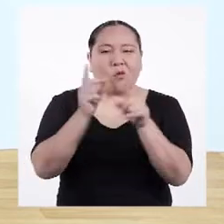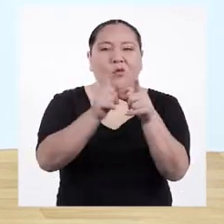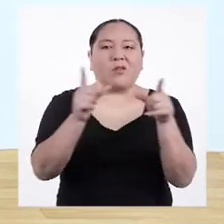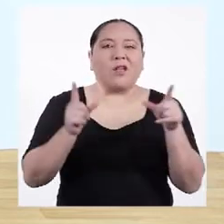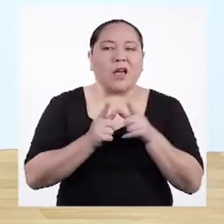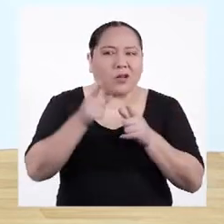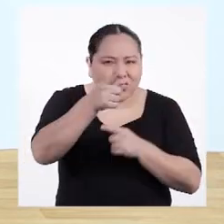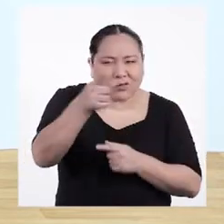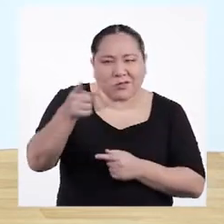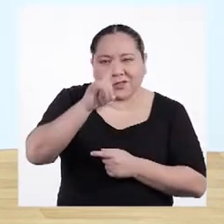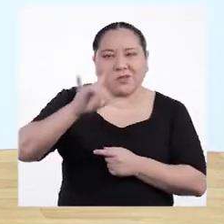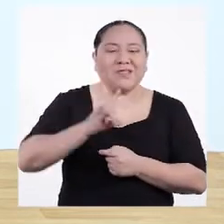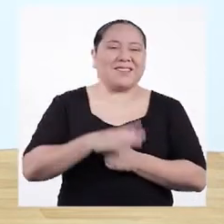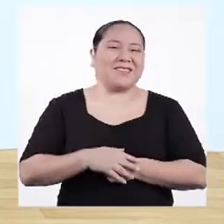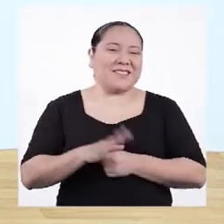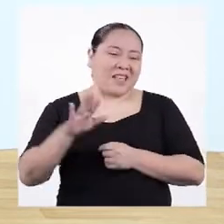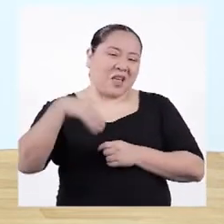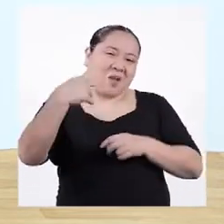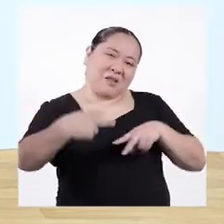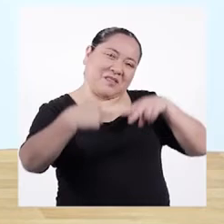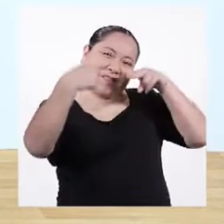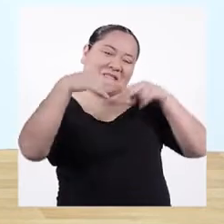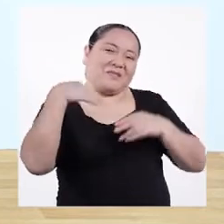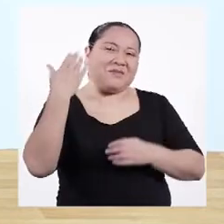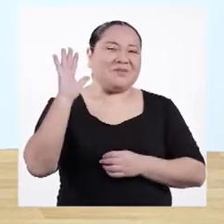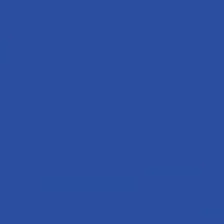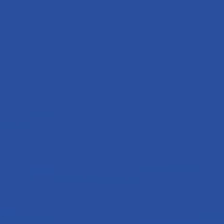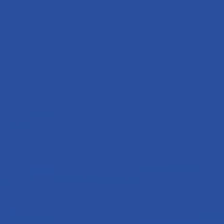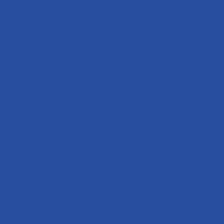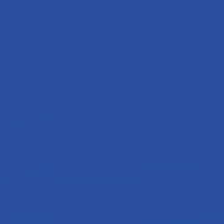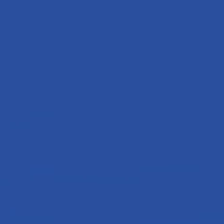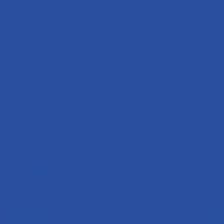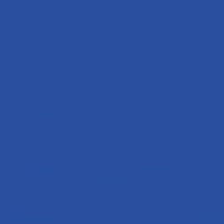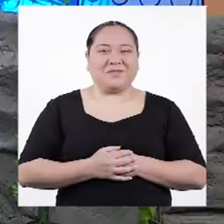todos queremos usar. Nos vemos en la próxima. ¡Chao!